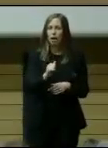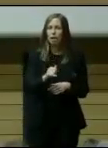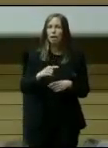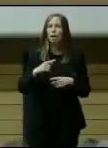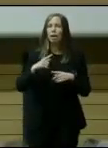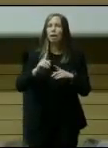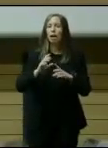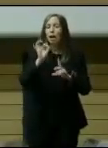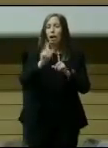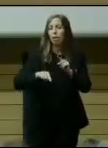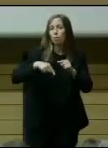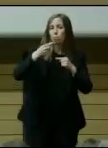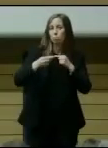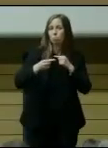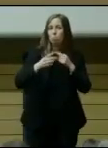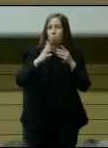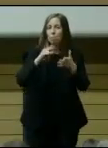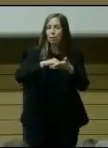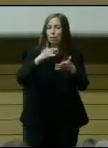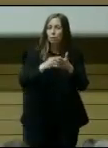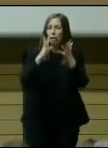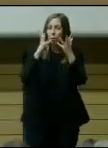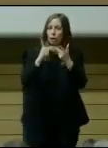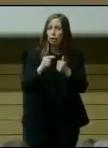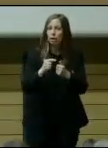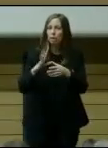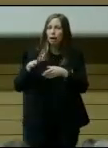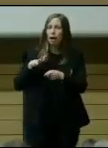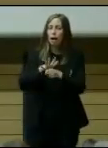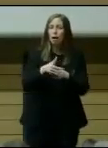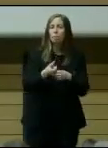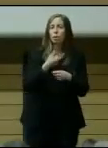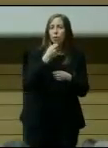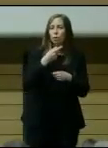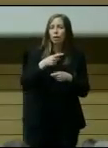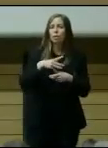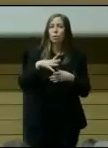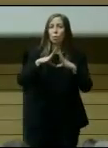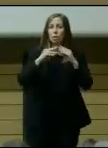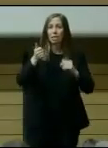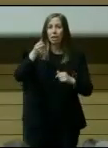posgrado en Metodología Cualitativa aplicada al ámbito de las drogas por la Universidad de Ámsterdam,